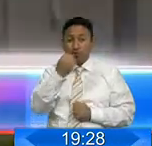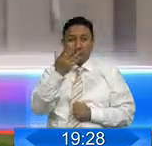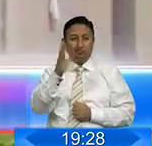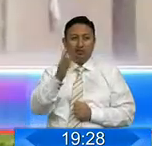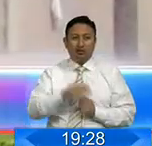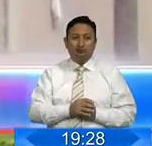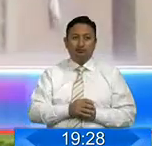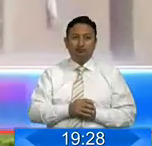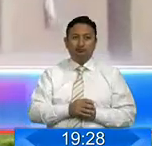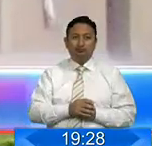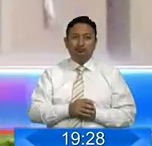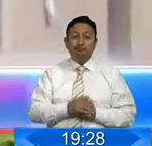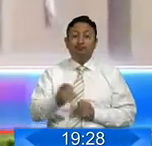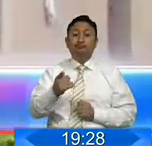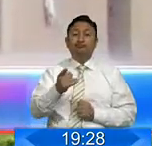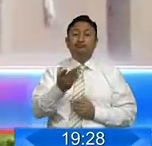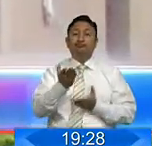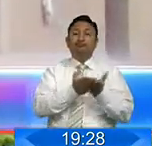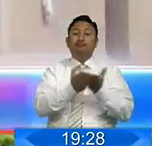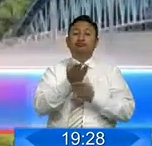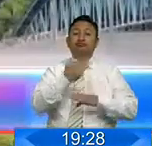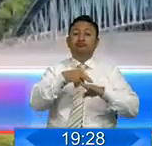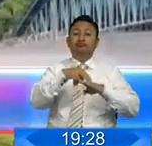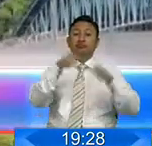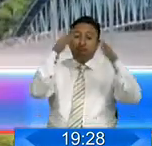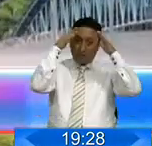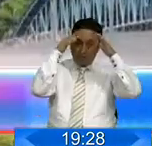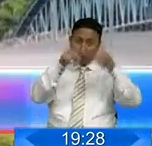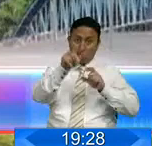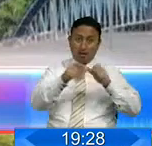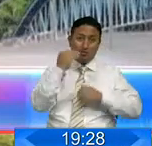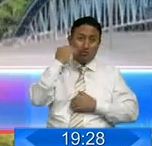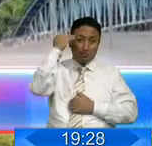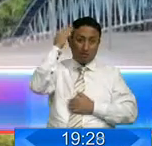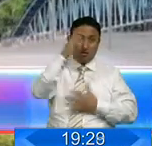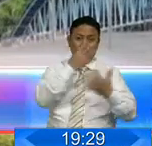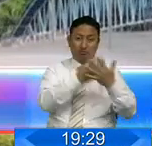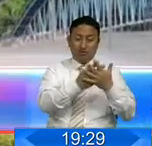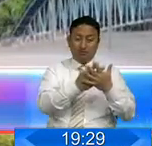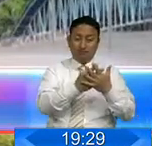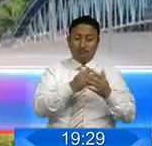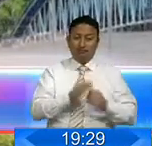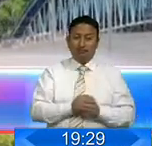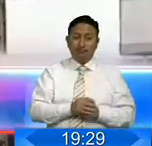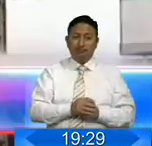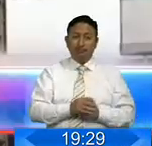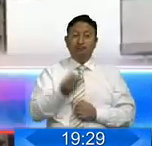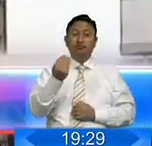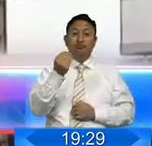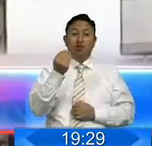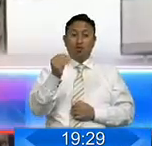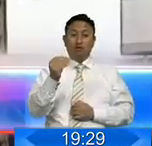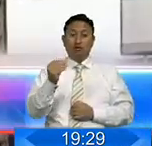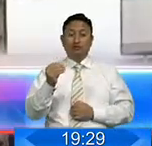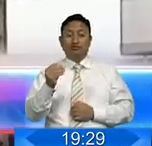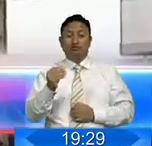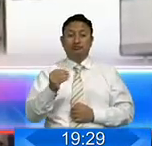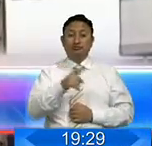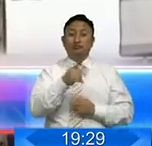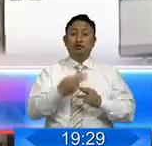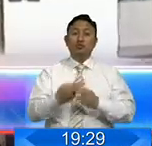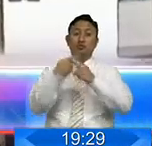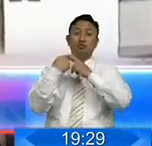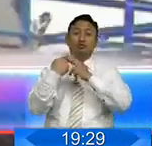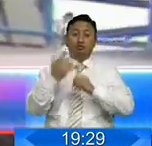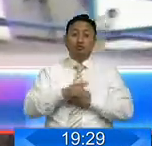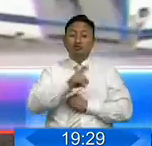de su parte del servicio nacional de atención integral a personas adultas privadas de la libertad y adolescentes infractores encargado de todo